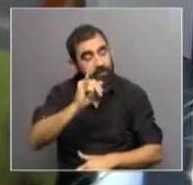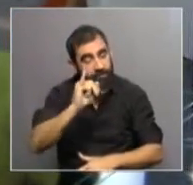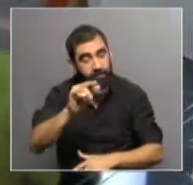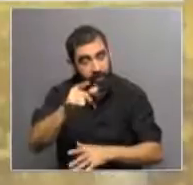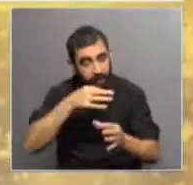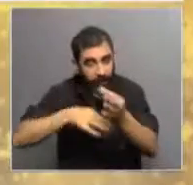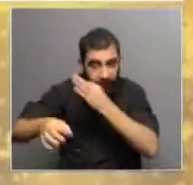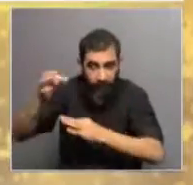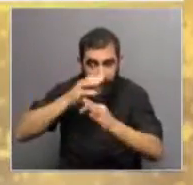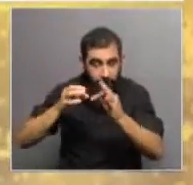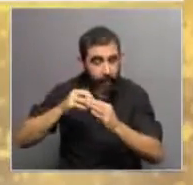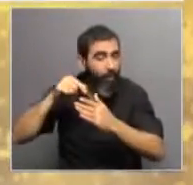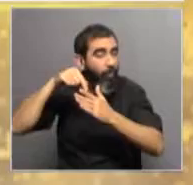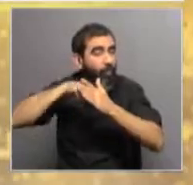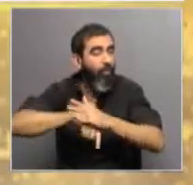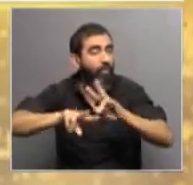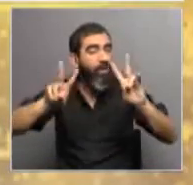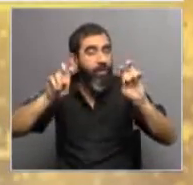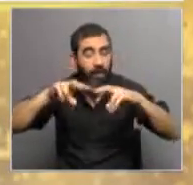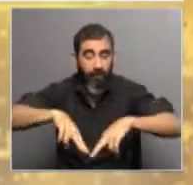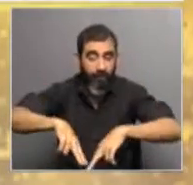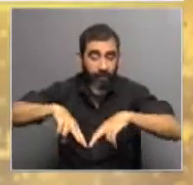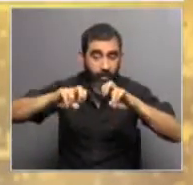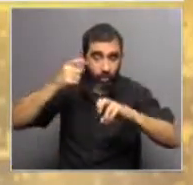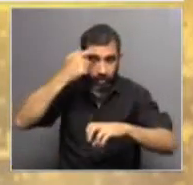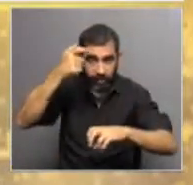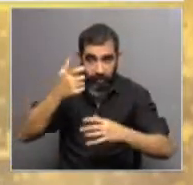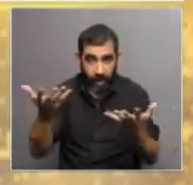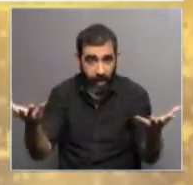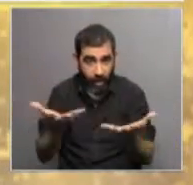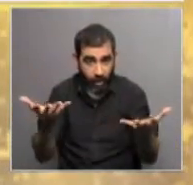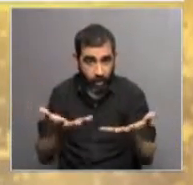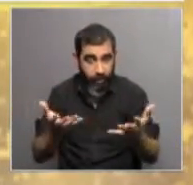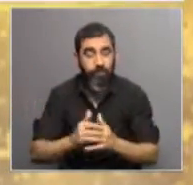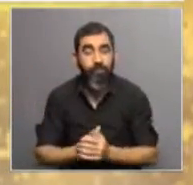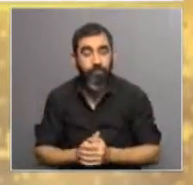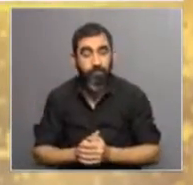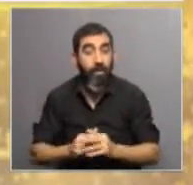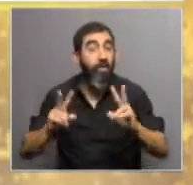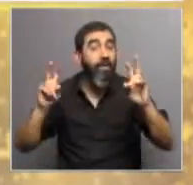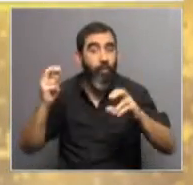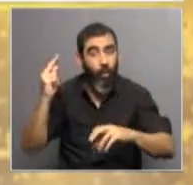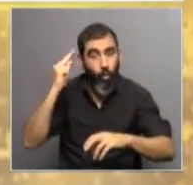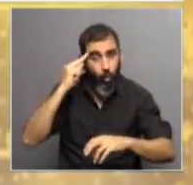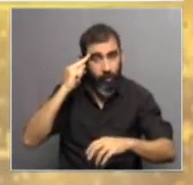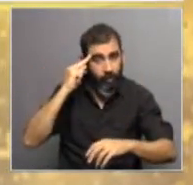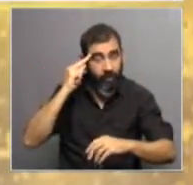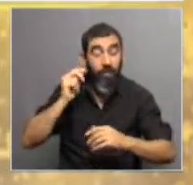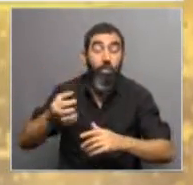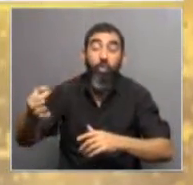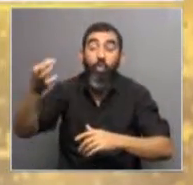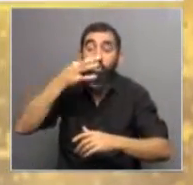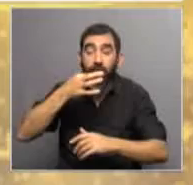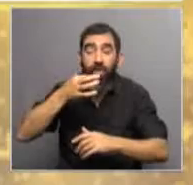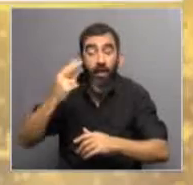poco más profundizando en lo que es la investigación científica actual respecto a lo que es el fenómeno de la nostalgia. Y nos decía que de alguna